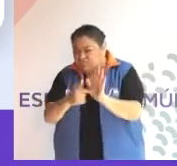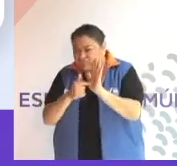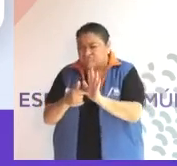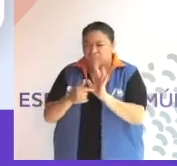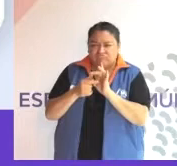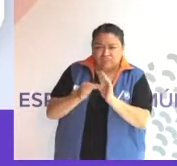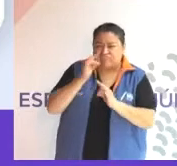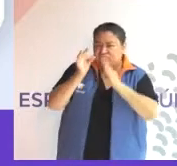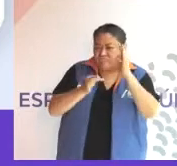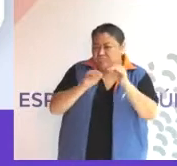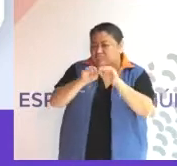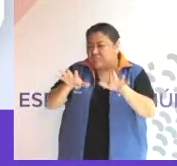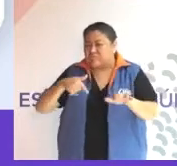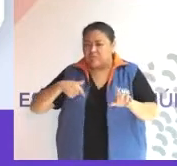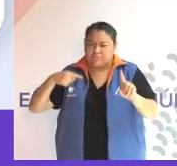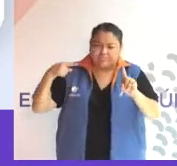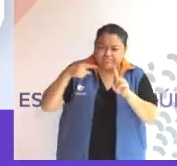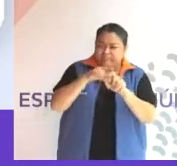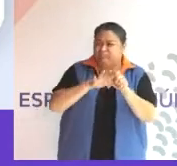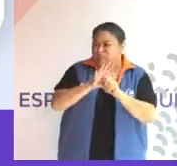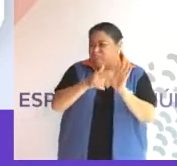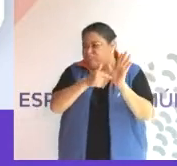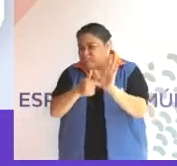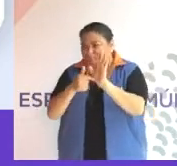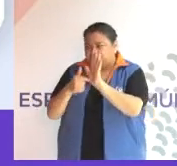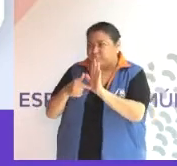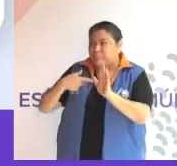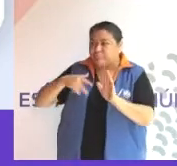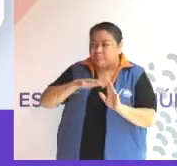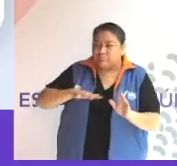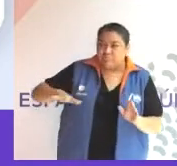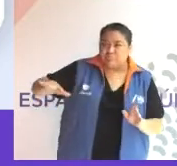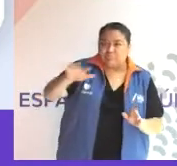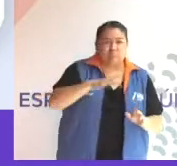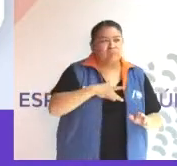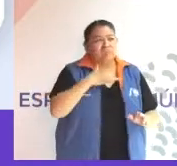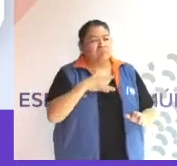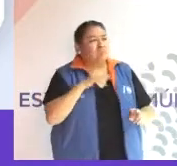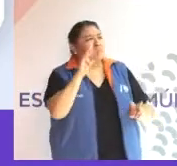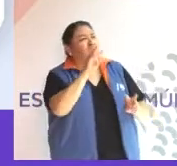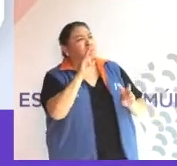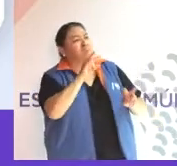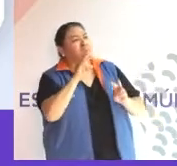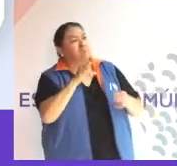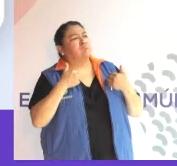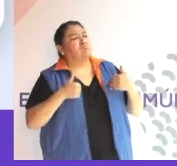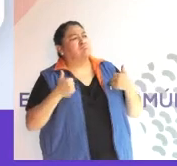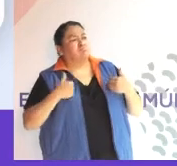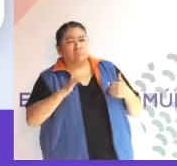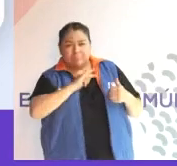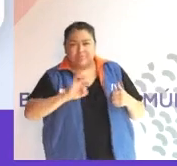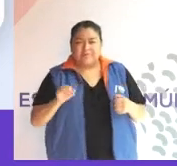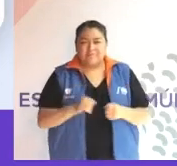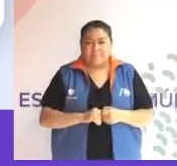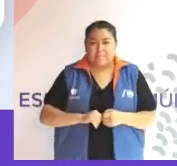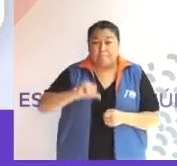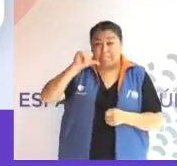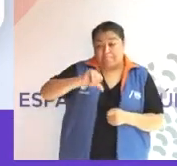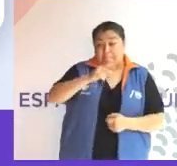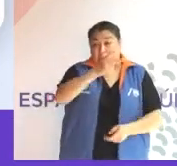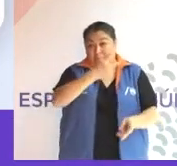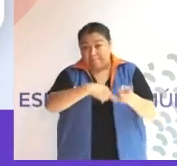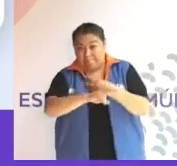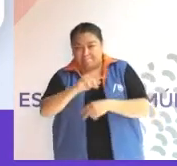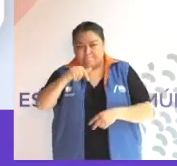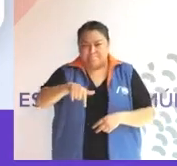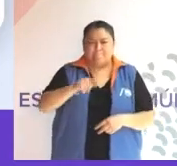y difundir nuestras causas y las necesidades de las mismas organizaciones. Entonces, hoy estamos aquí para platicar cómo